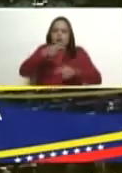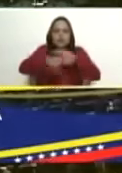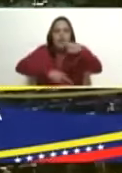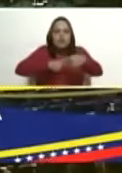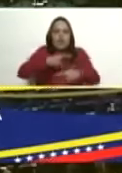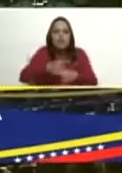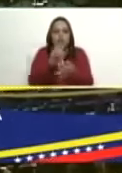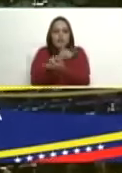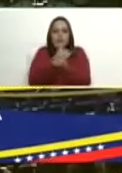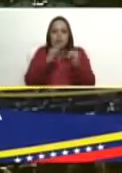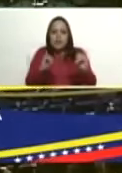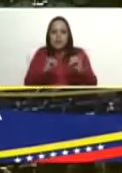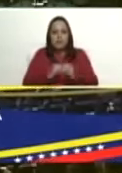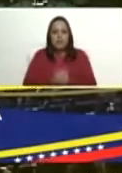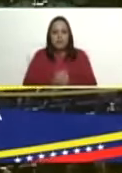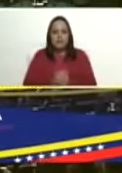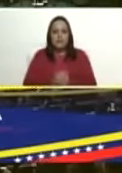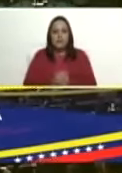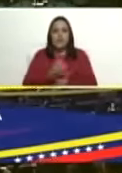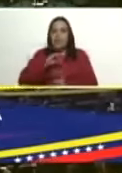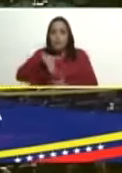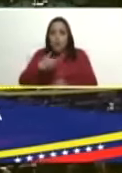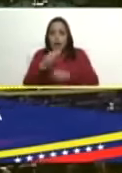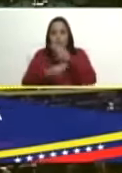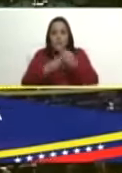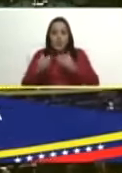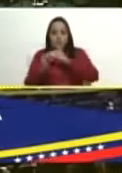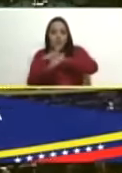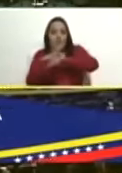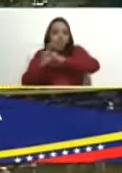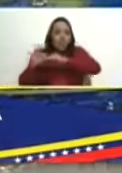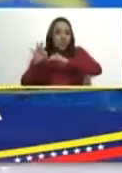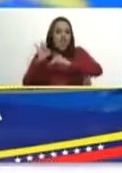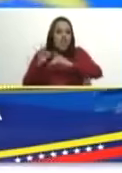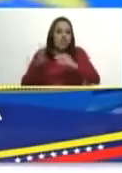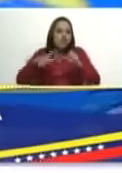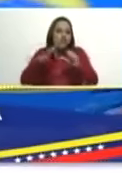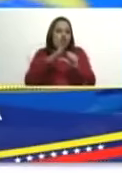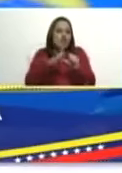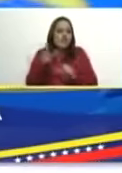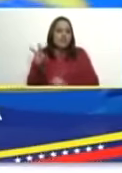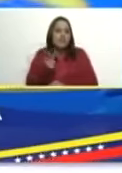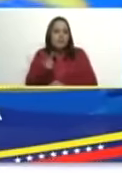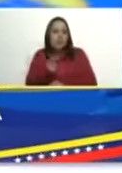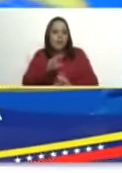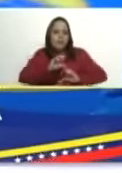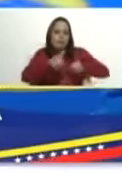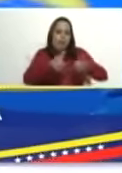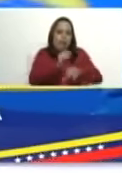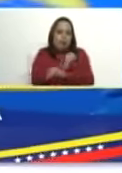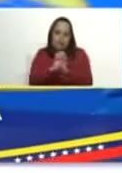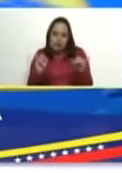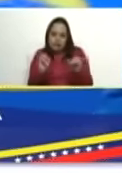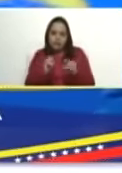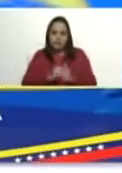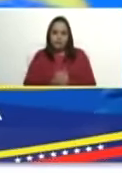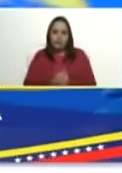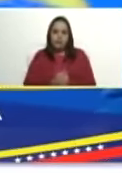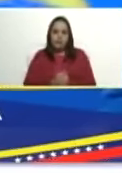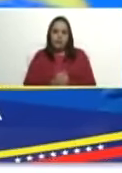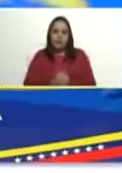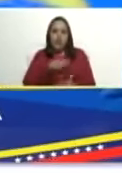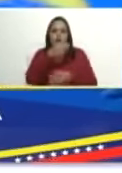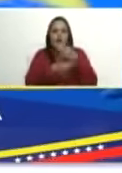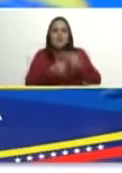de independencia y no podía establecer los límites de nuestro territorio. Lo hace el